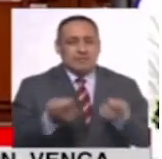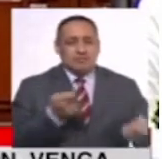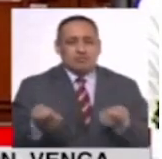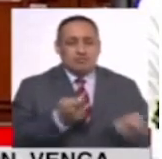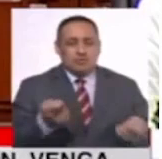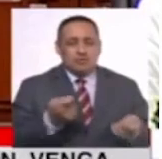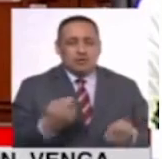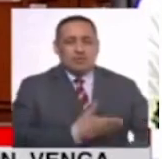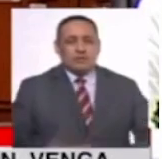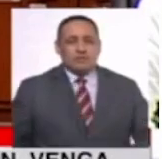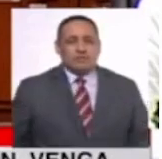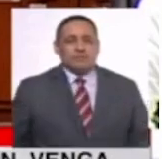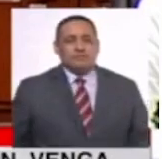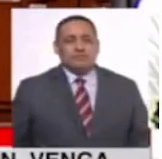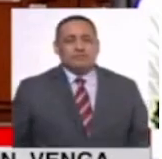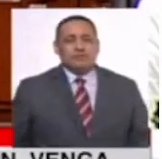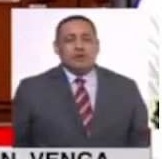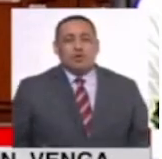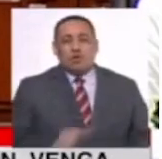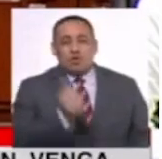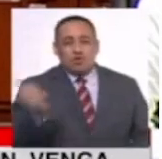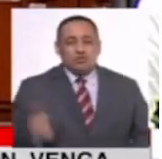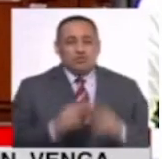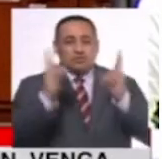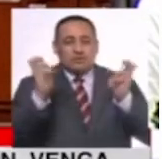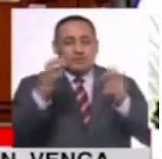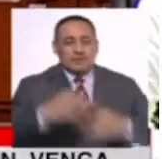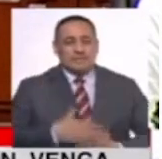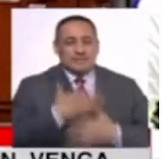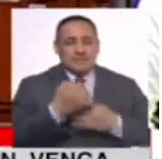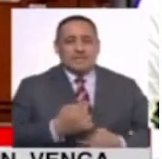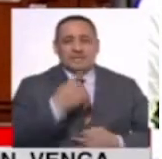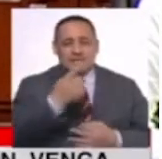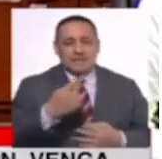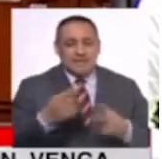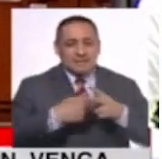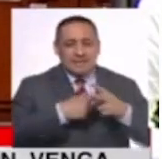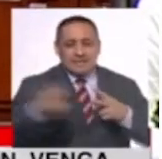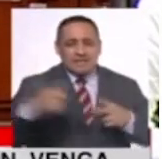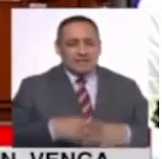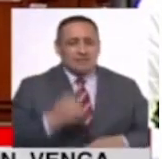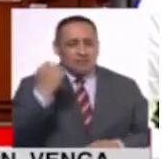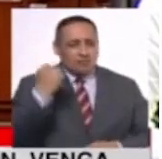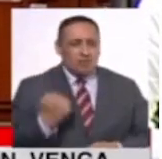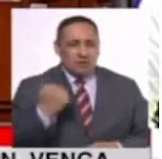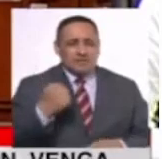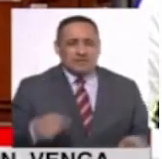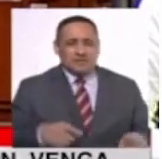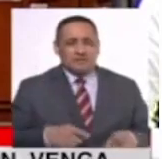administración pública. Otro punto de interés es la evacuación rigurosa